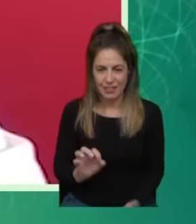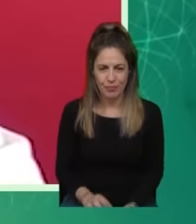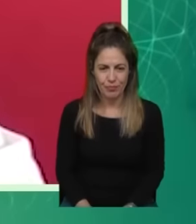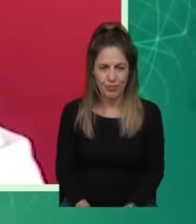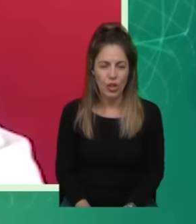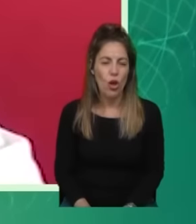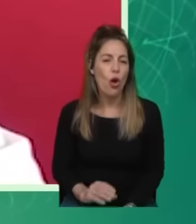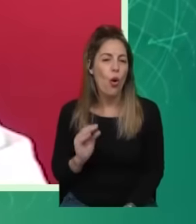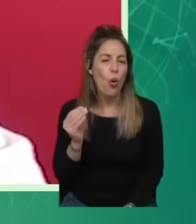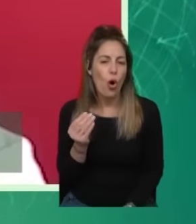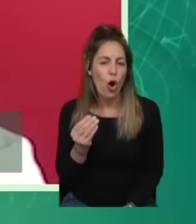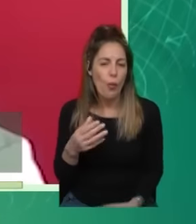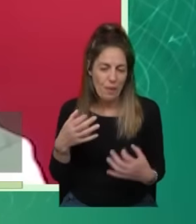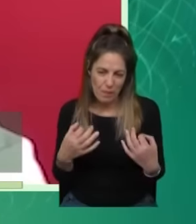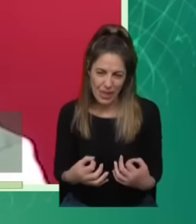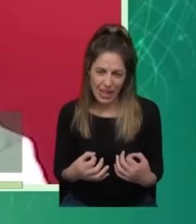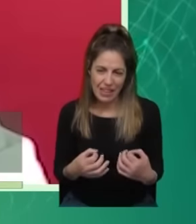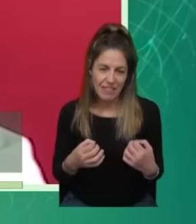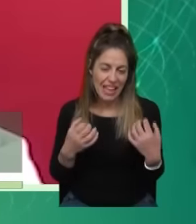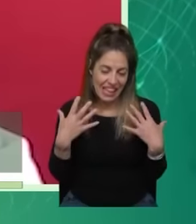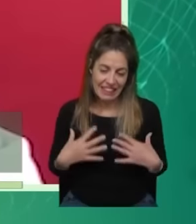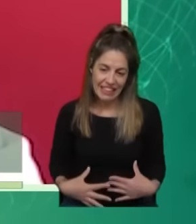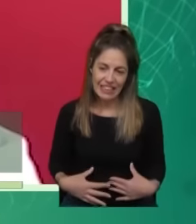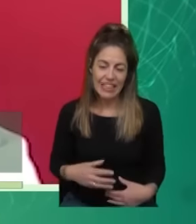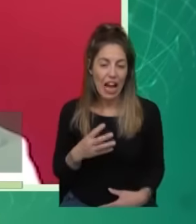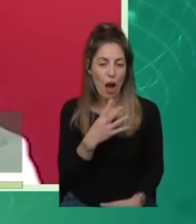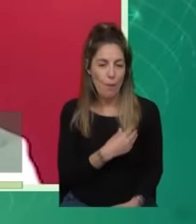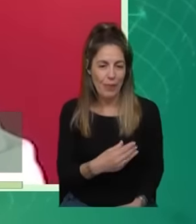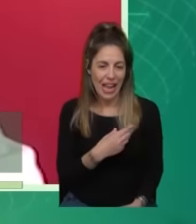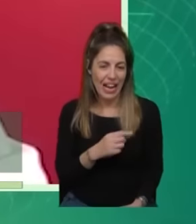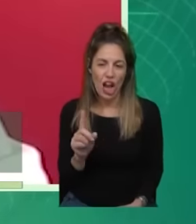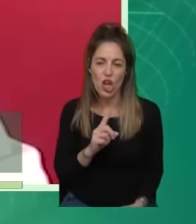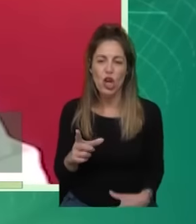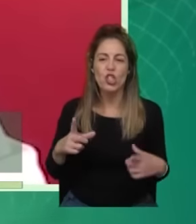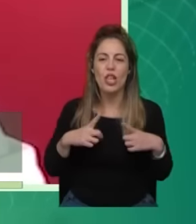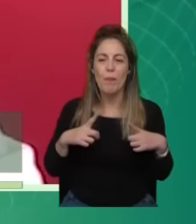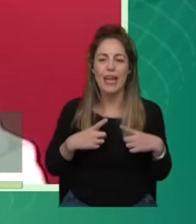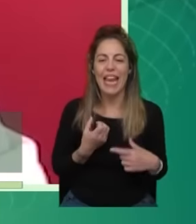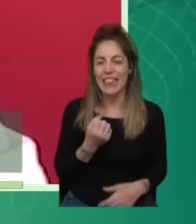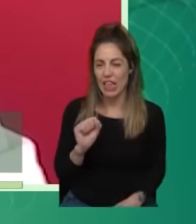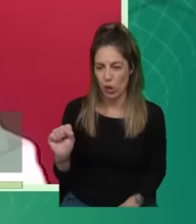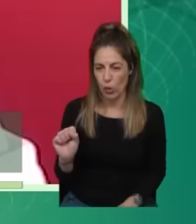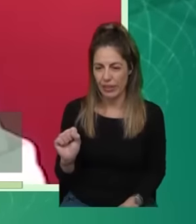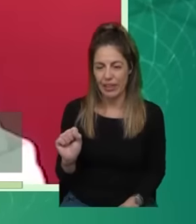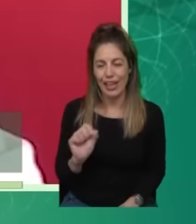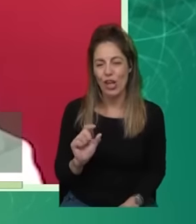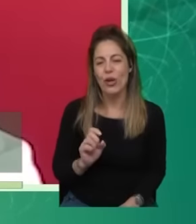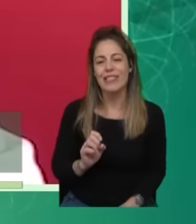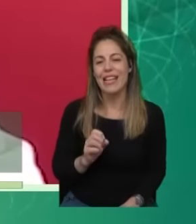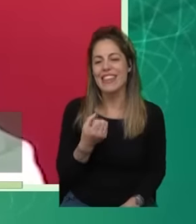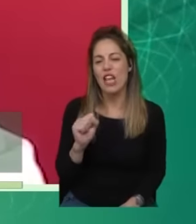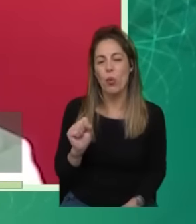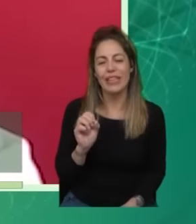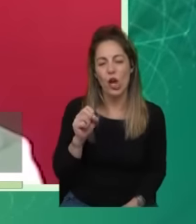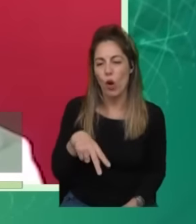chico bien, con una estética blanca, generalmente no se espera que sea delincuente. No es el típico delincuente.